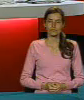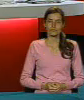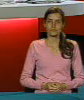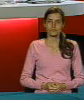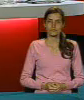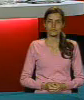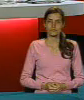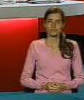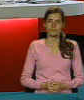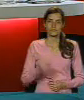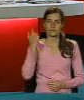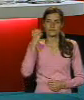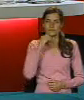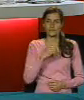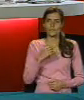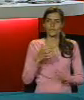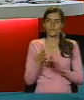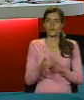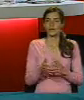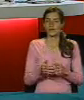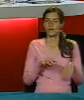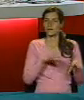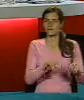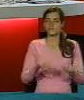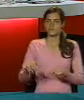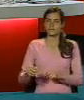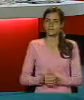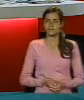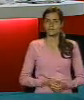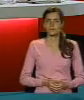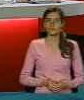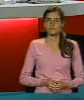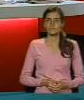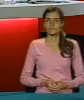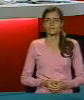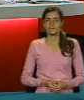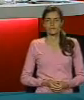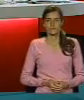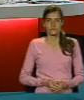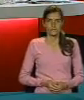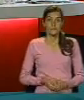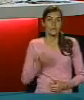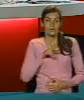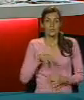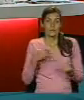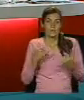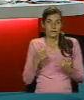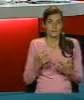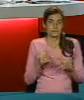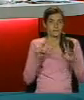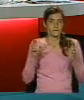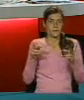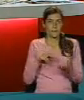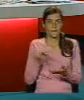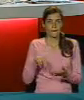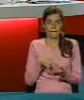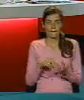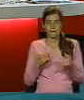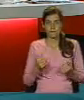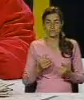Sucre neutralizó invasiones, organizaciones vecinales, mira. Nosotros mismos trabajamos con titular nacional a